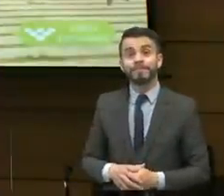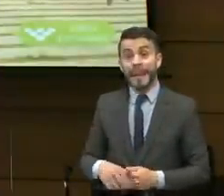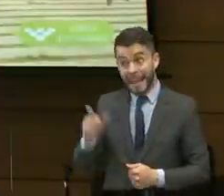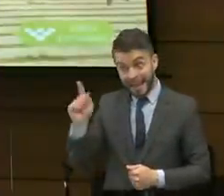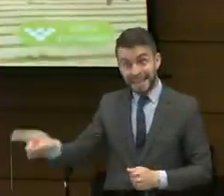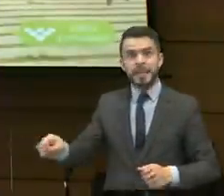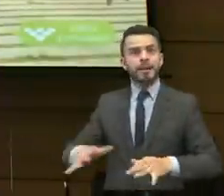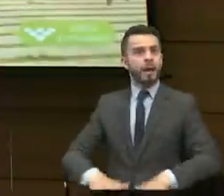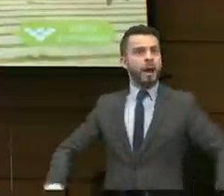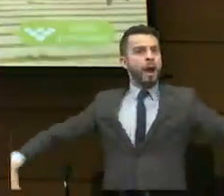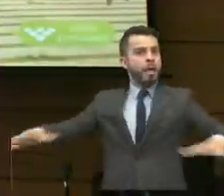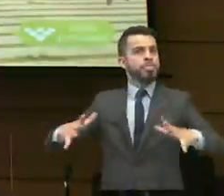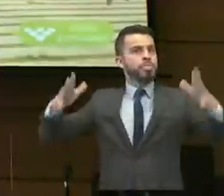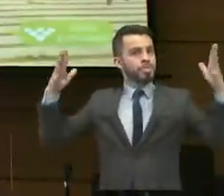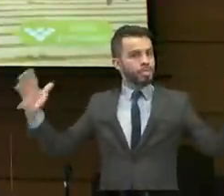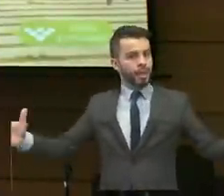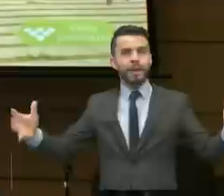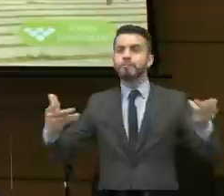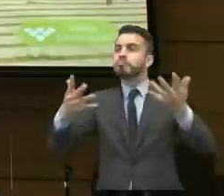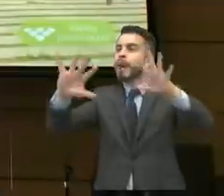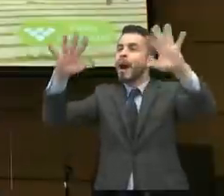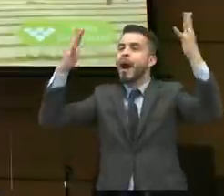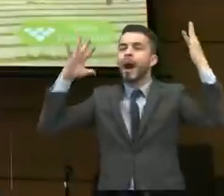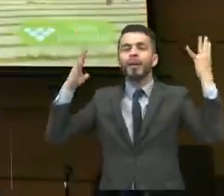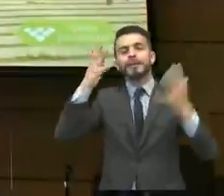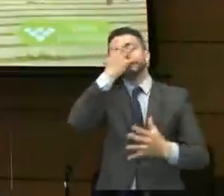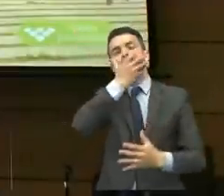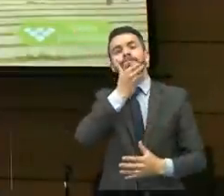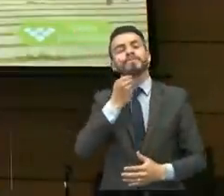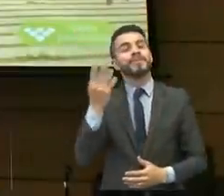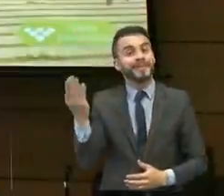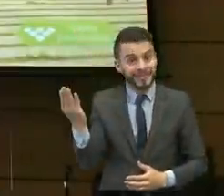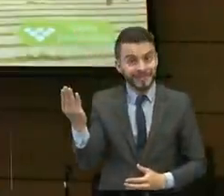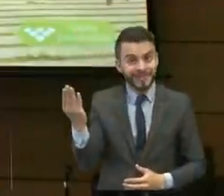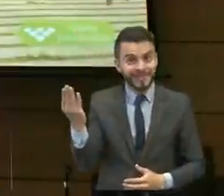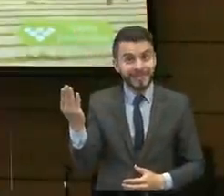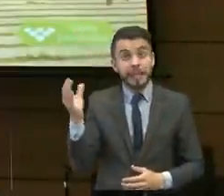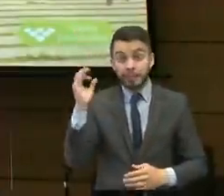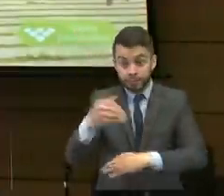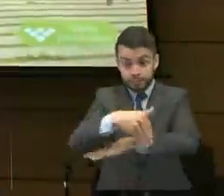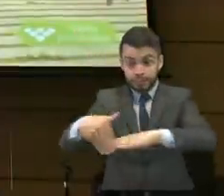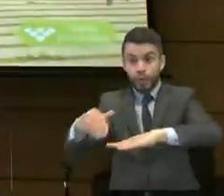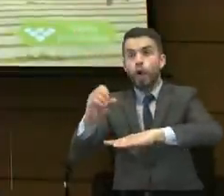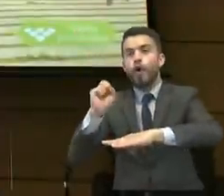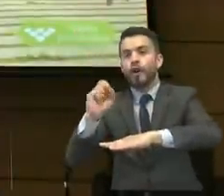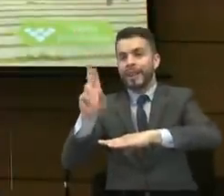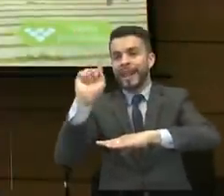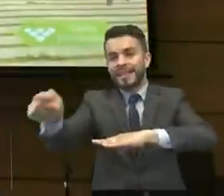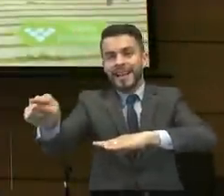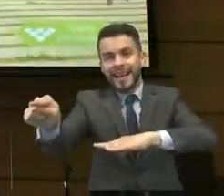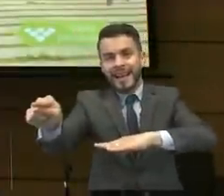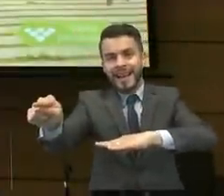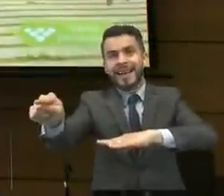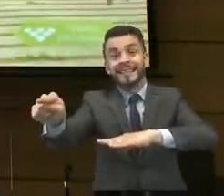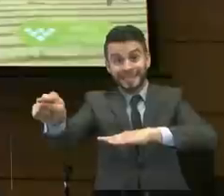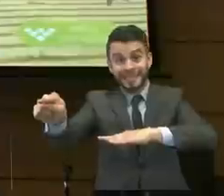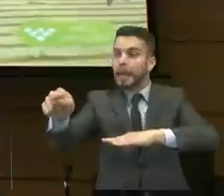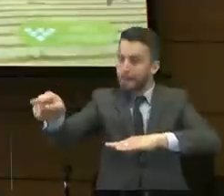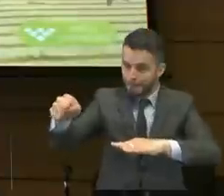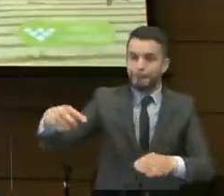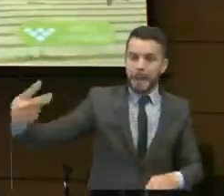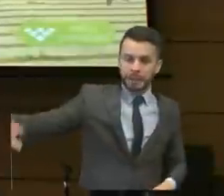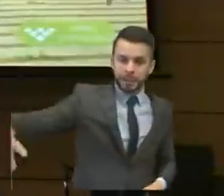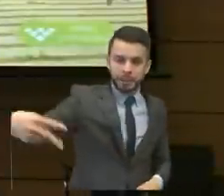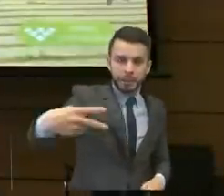Plaza Alameda, de este lado oriental del corredor. Sigue el espacio público peatonal, aquí están los